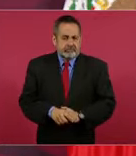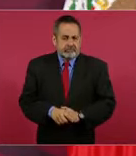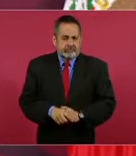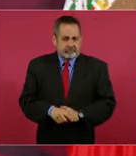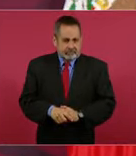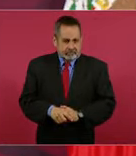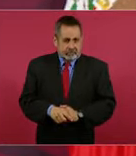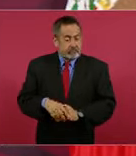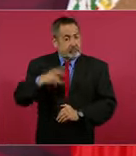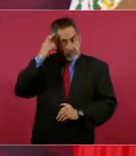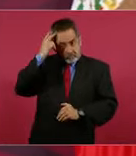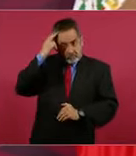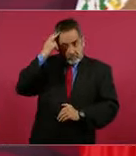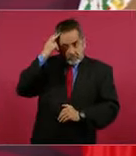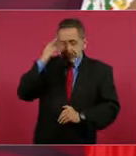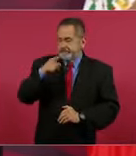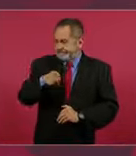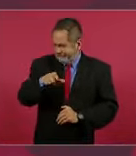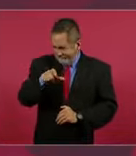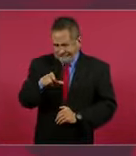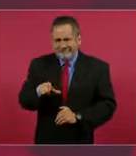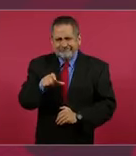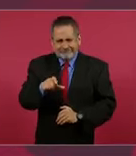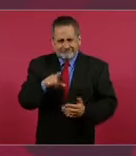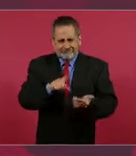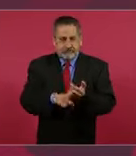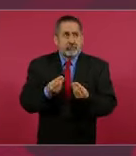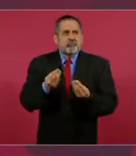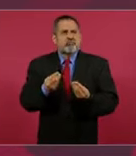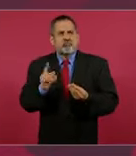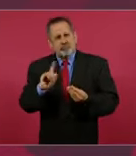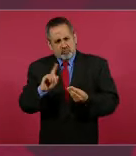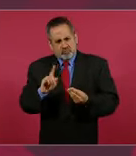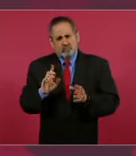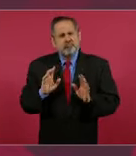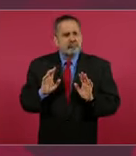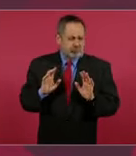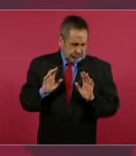Porfirio sí tenía, no mucho,